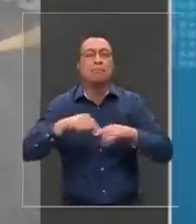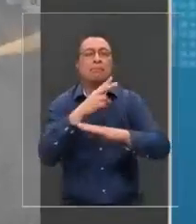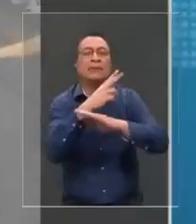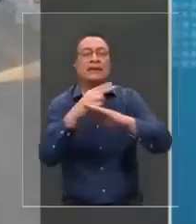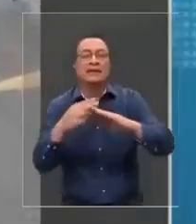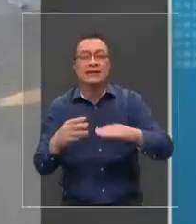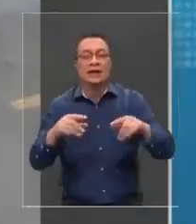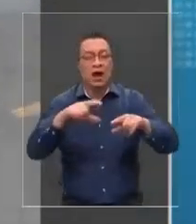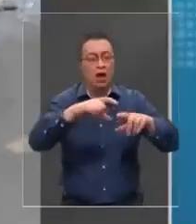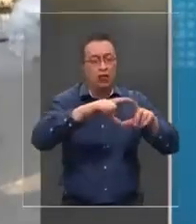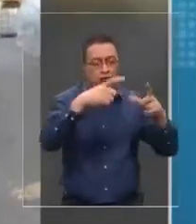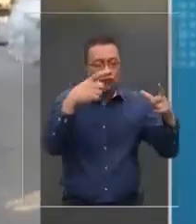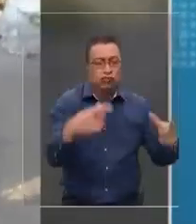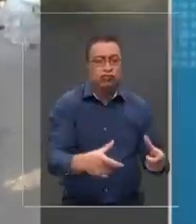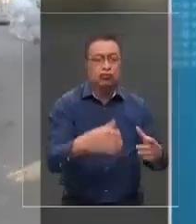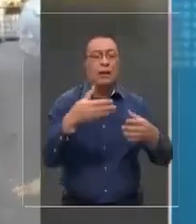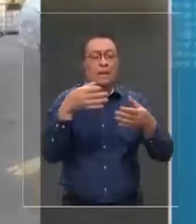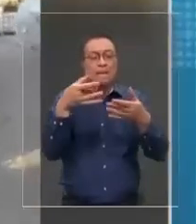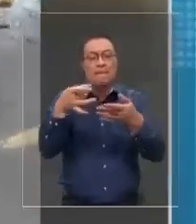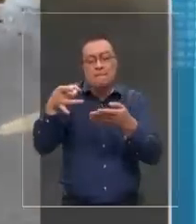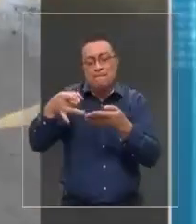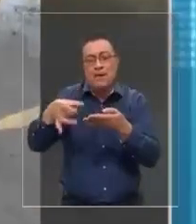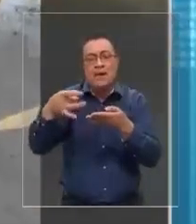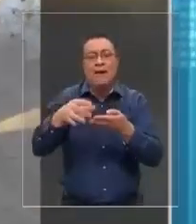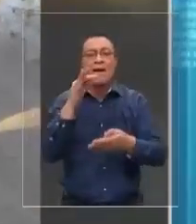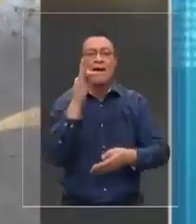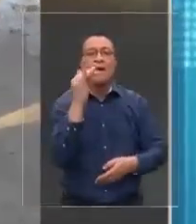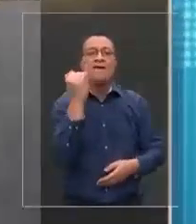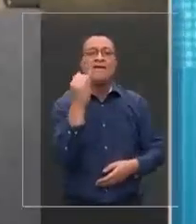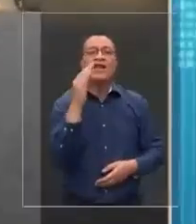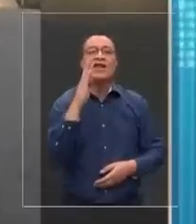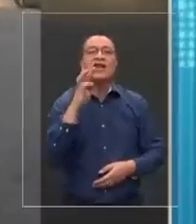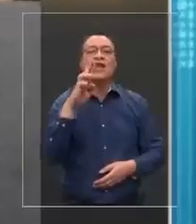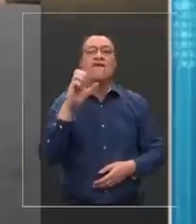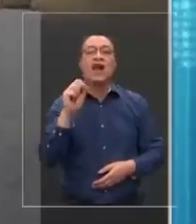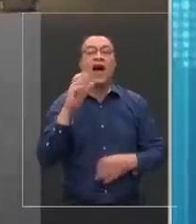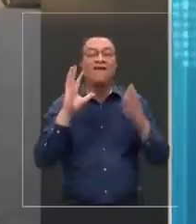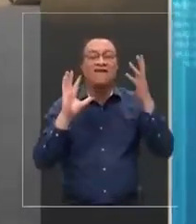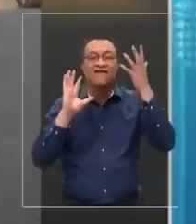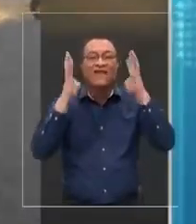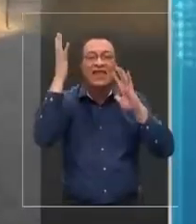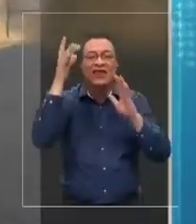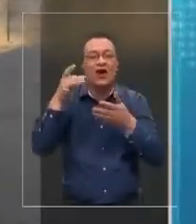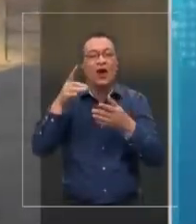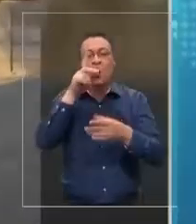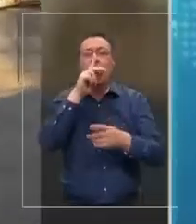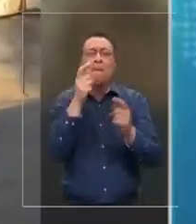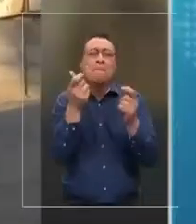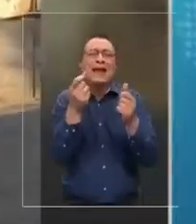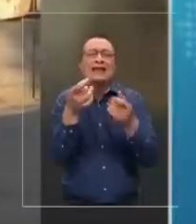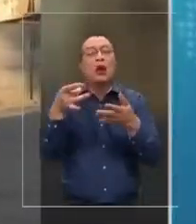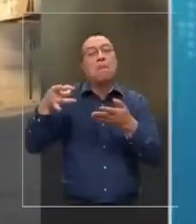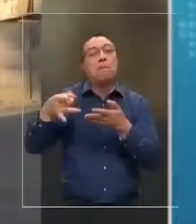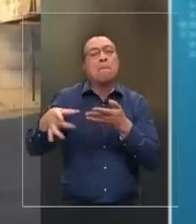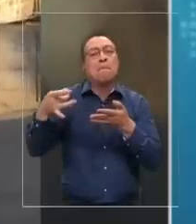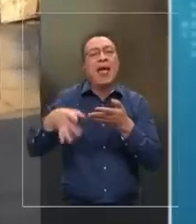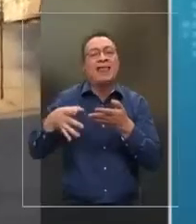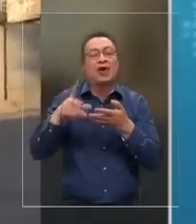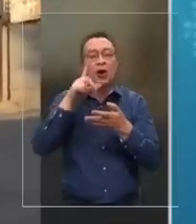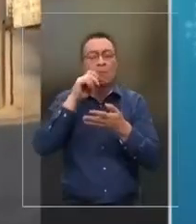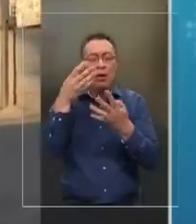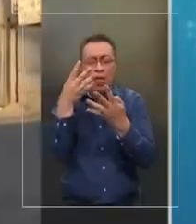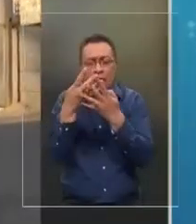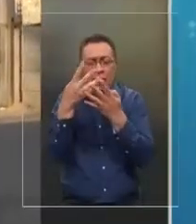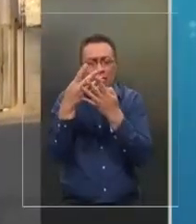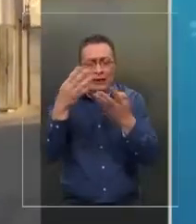y materiales también como fibra de vidrio. Es por eso que aún podemos ver en las imágenes de nuestro camarógrafo Gonzalo Lillo cómo se mantiene el